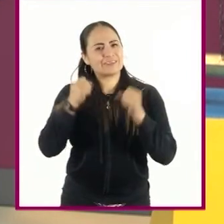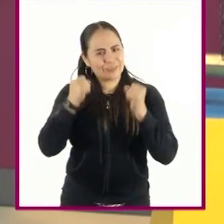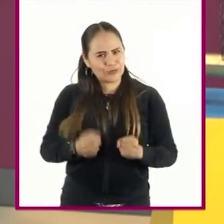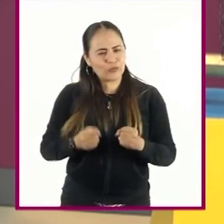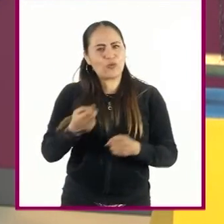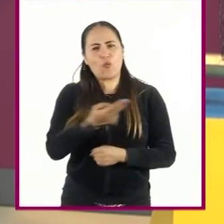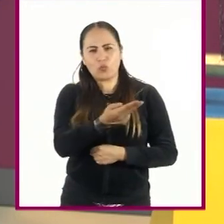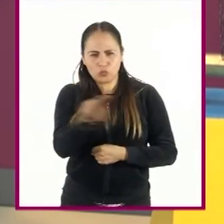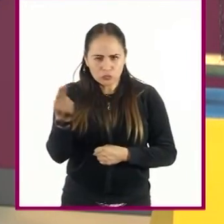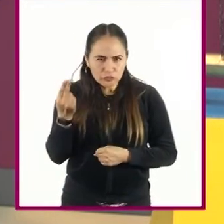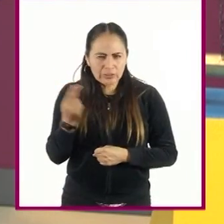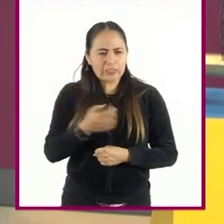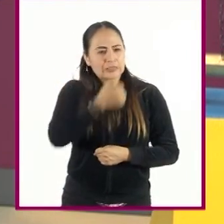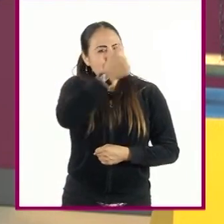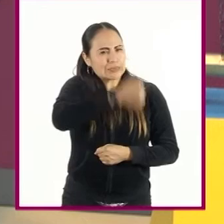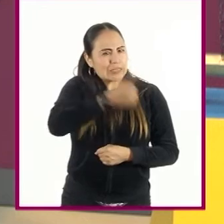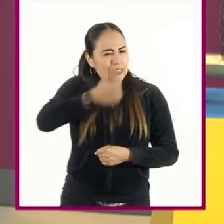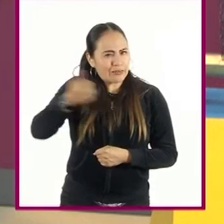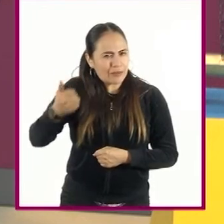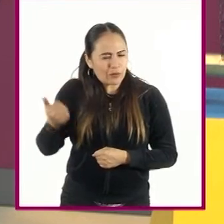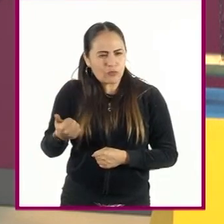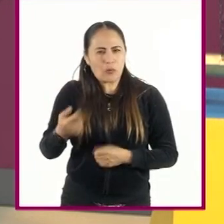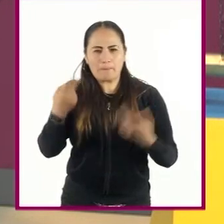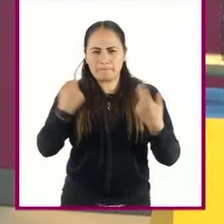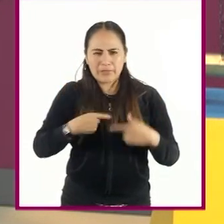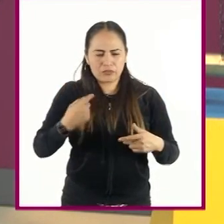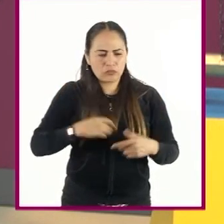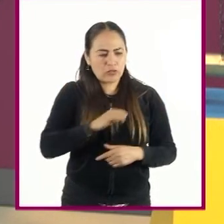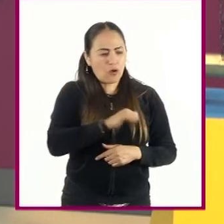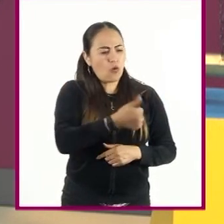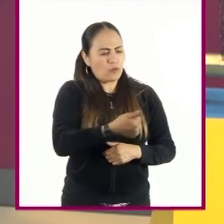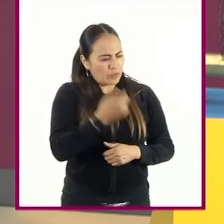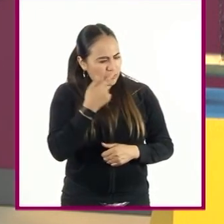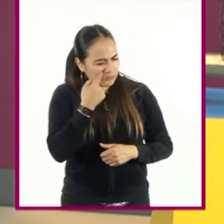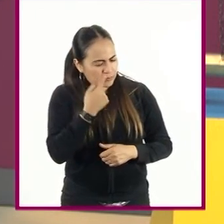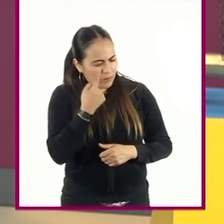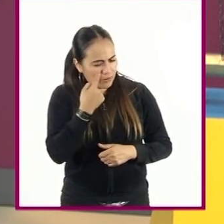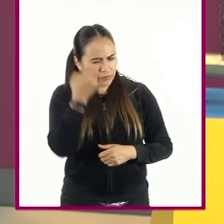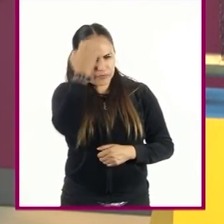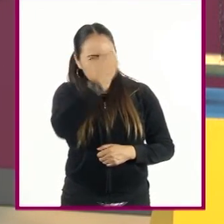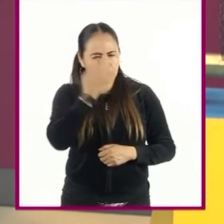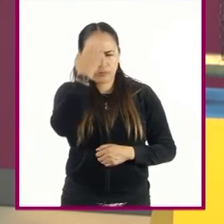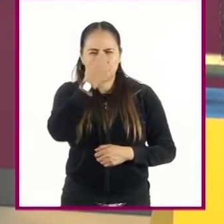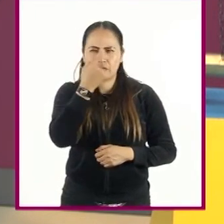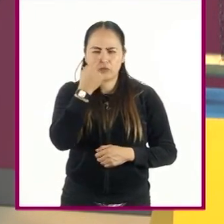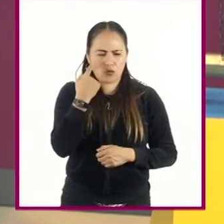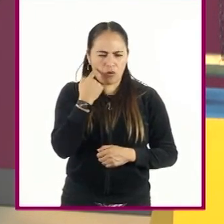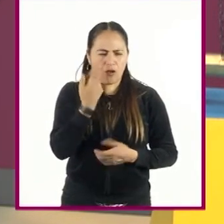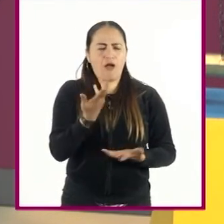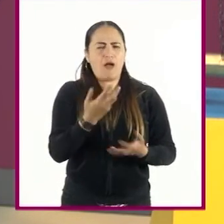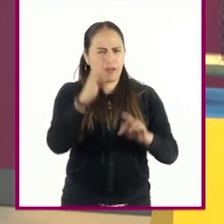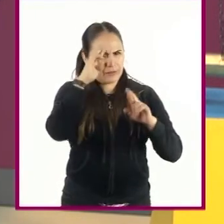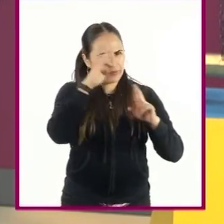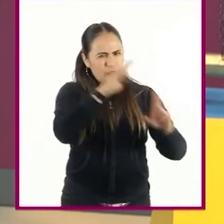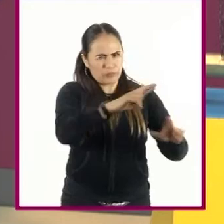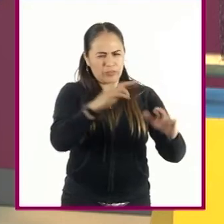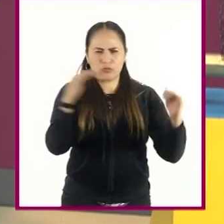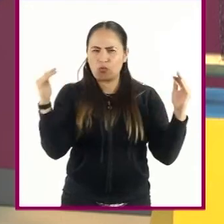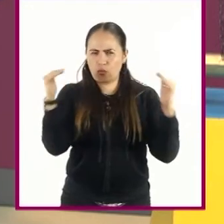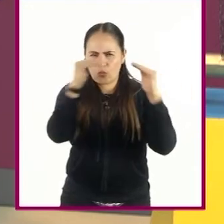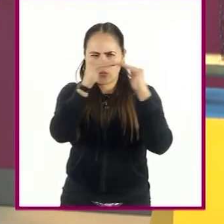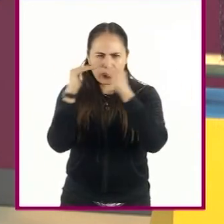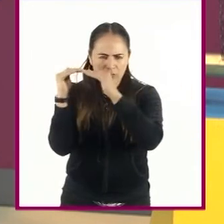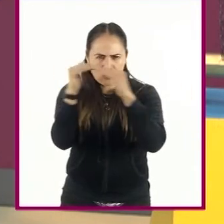también somos responsables de dar a los demás lo que les corresponde, de procurar el respeto a la igualdad y de